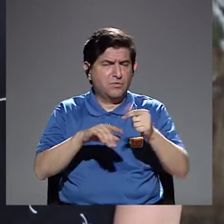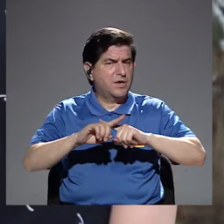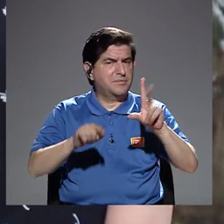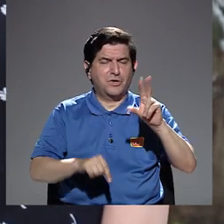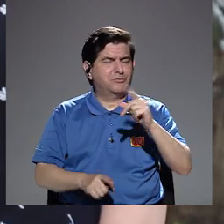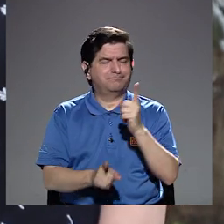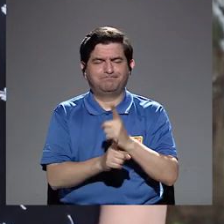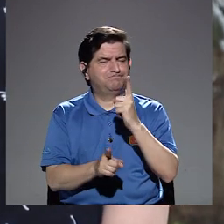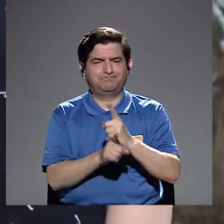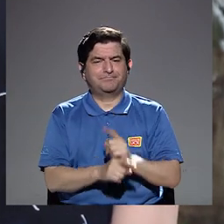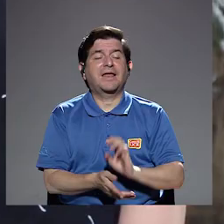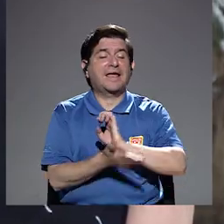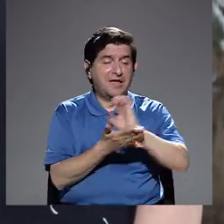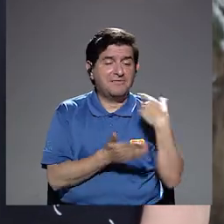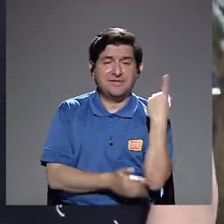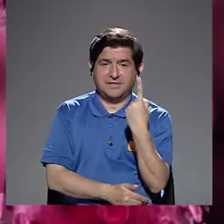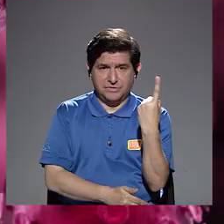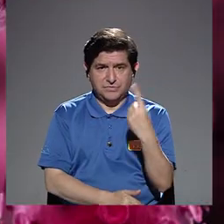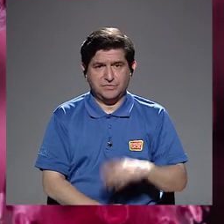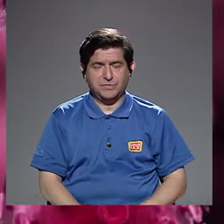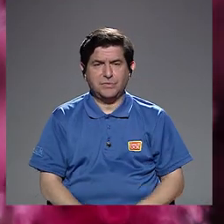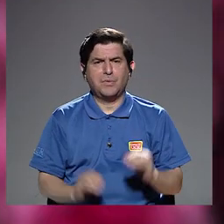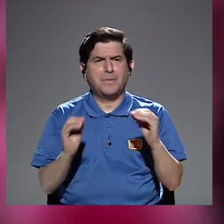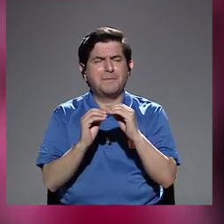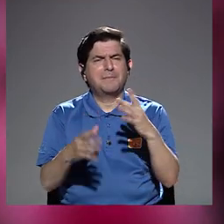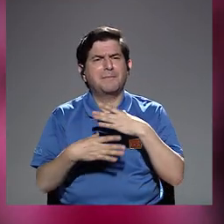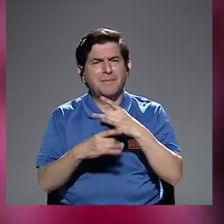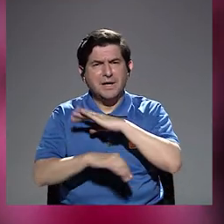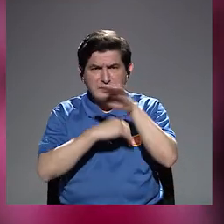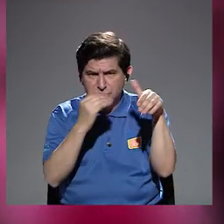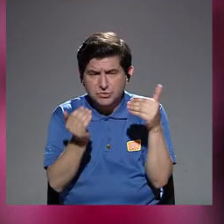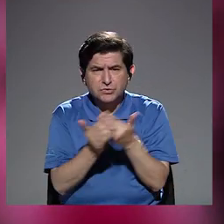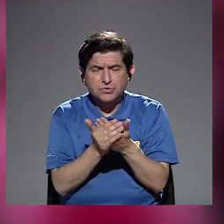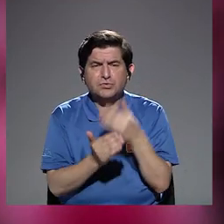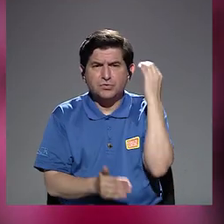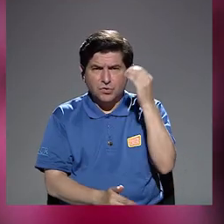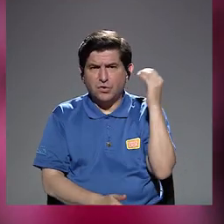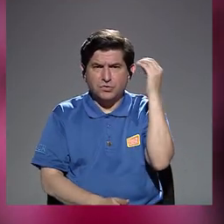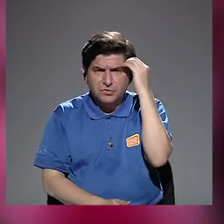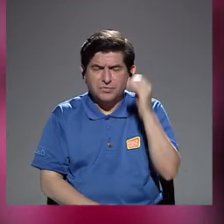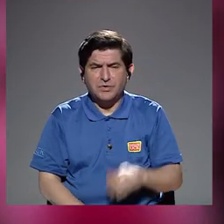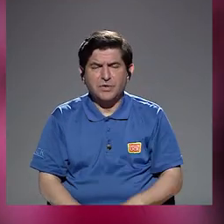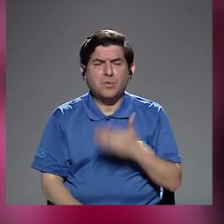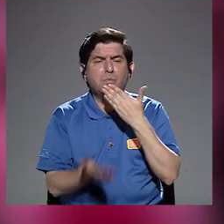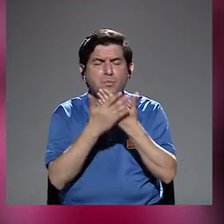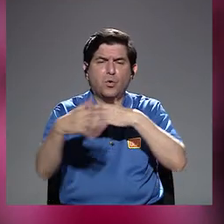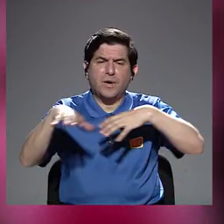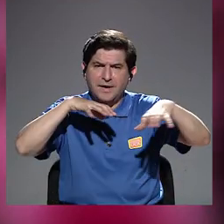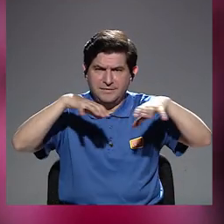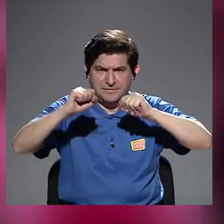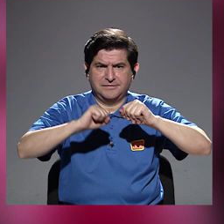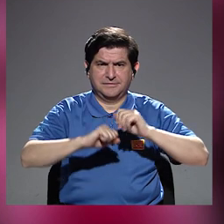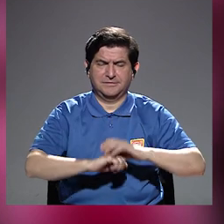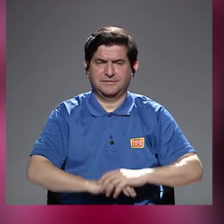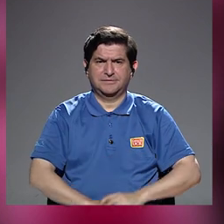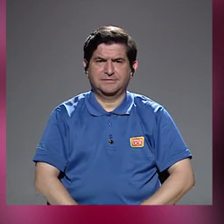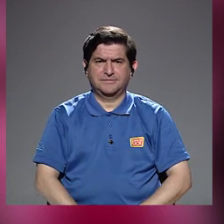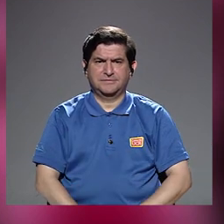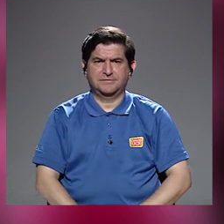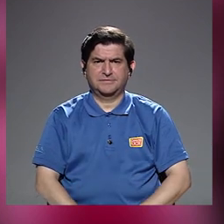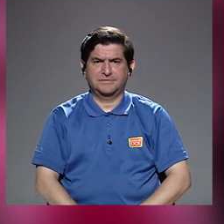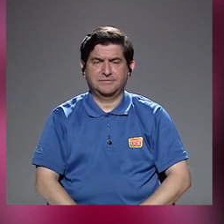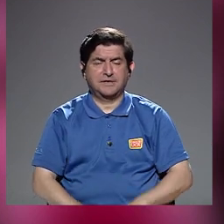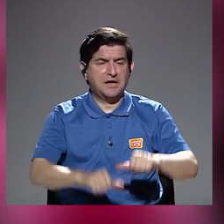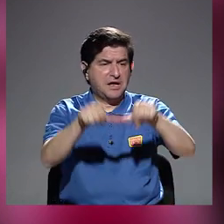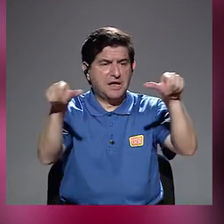no, lo que hace es prevenirla. Yo creo que lo más llamativo fue que casi todos opinaban que era una muy buena acción. O sea,